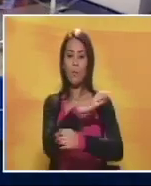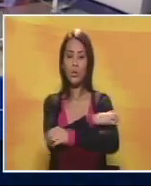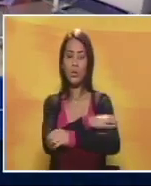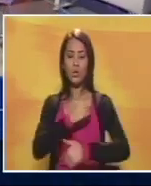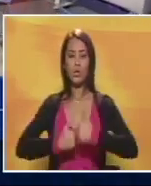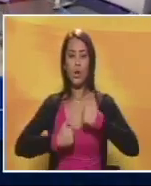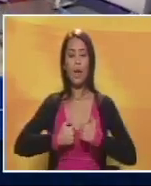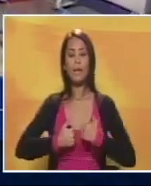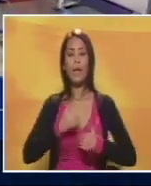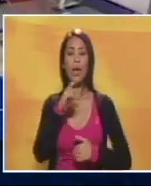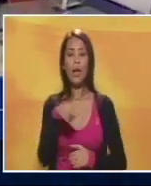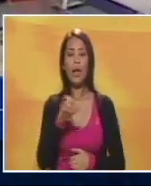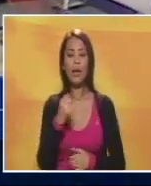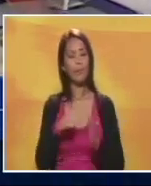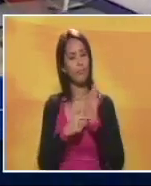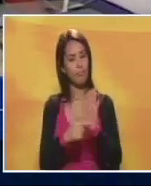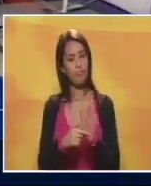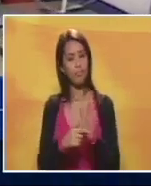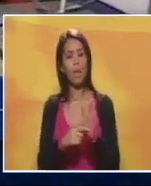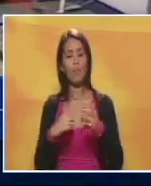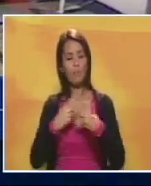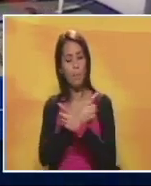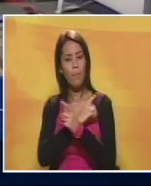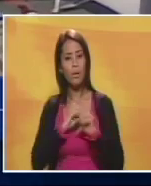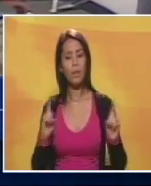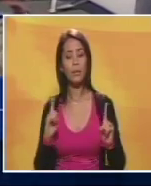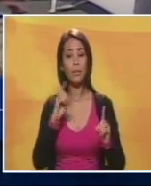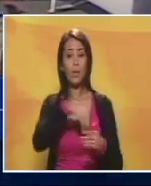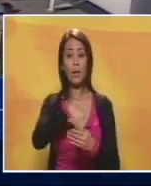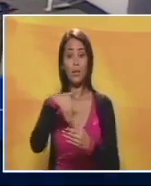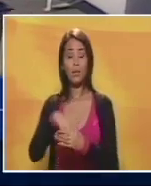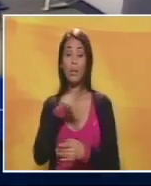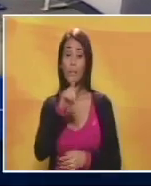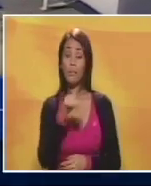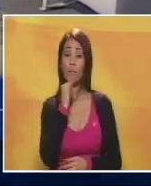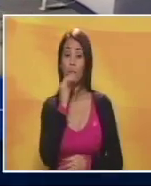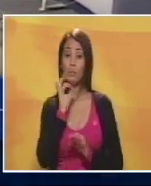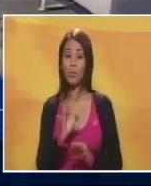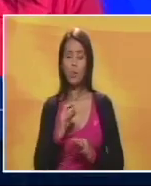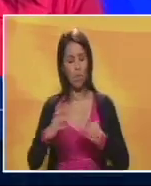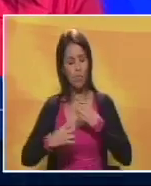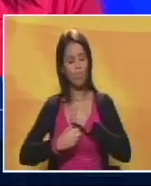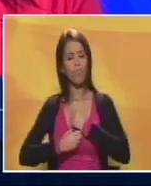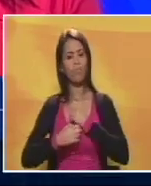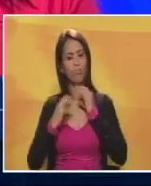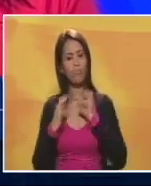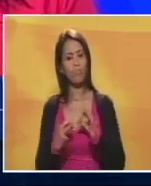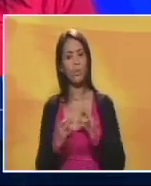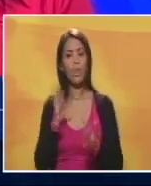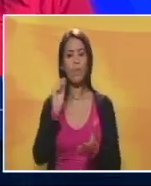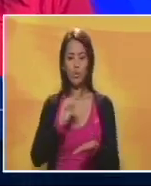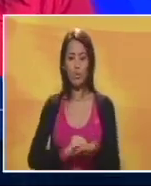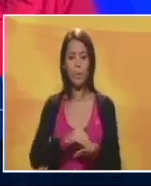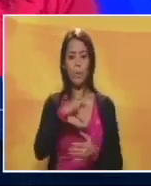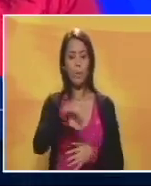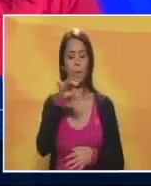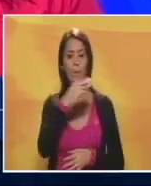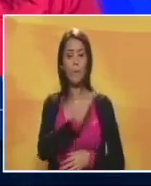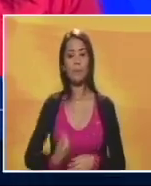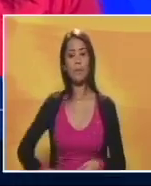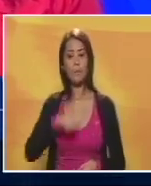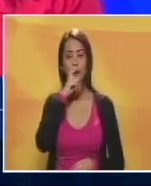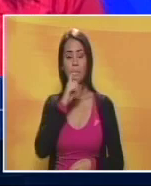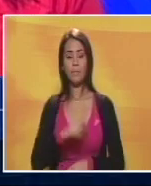Henry Falcón evidencia el carácter democrático de las elecciones. Sostuvo además que confía en la reelección del presidente Nicolás